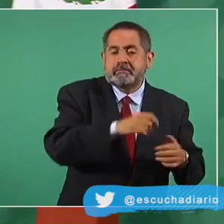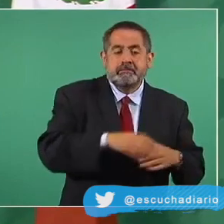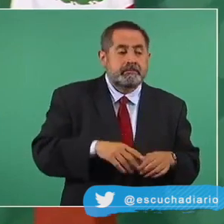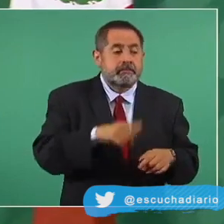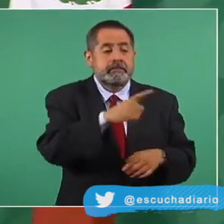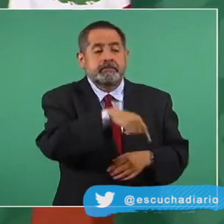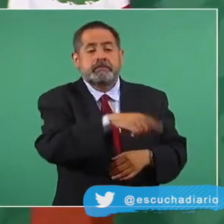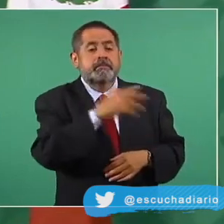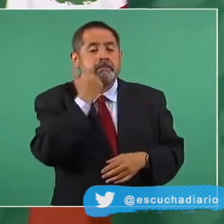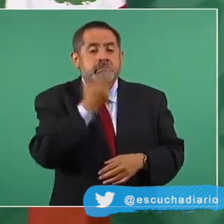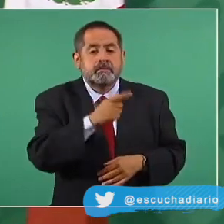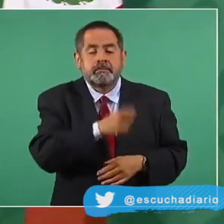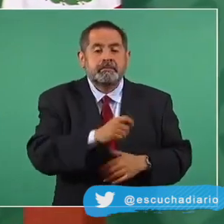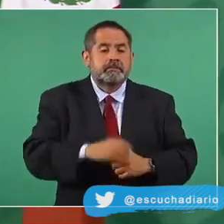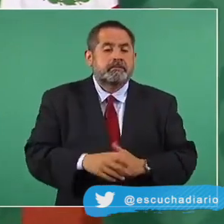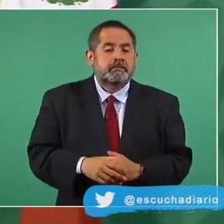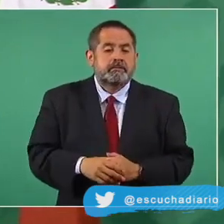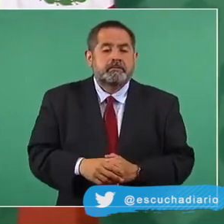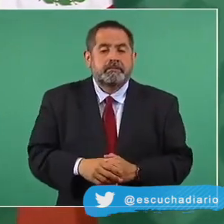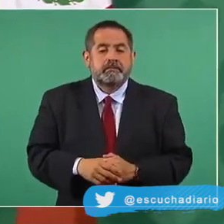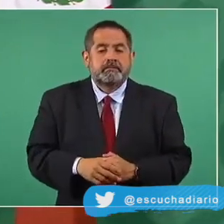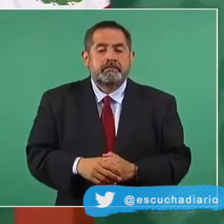querían